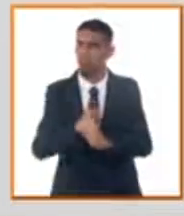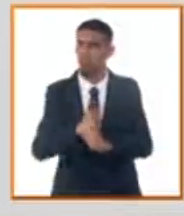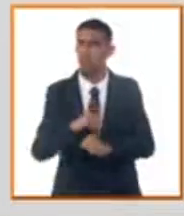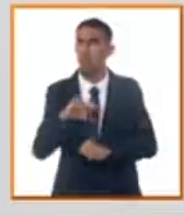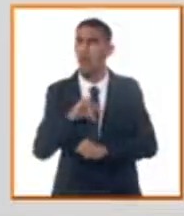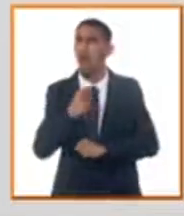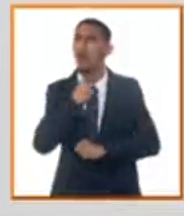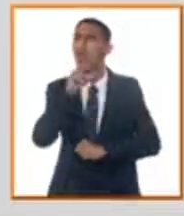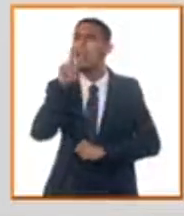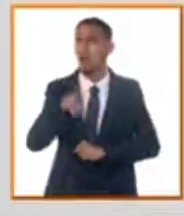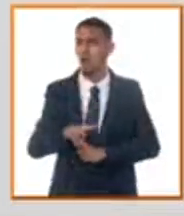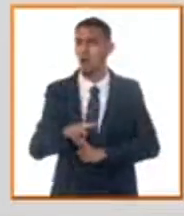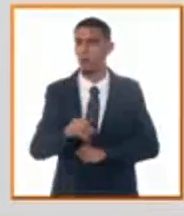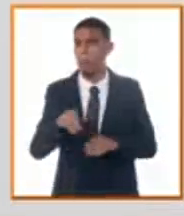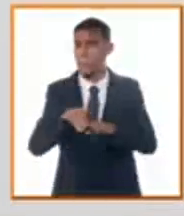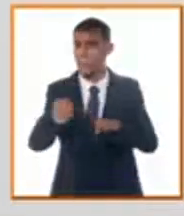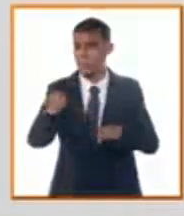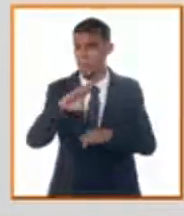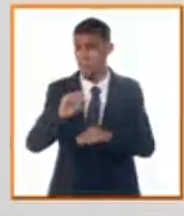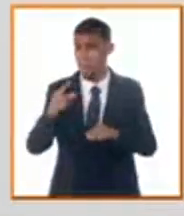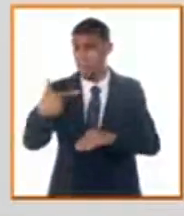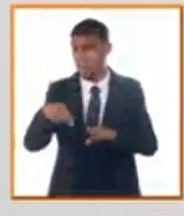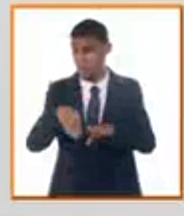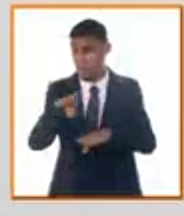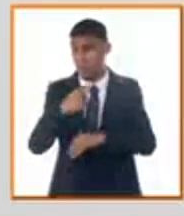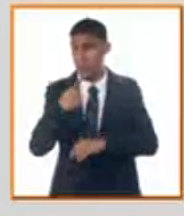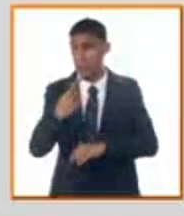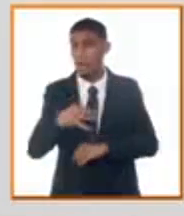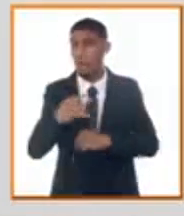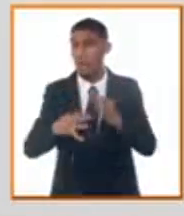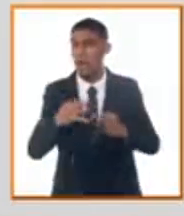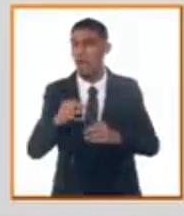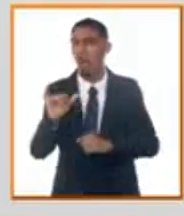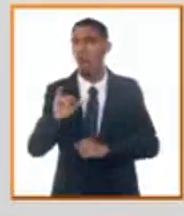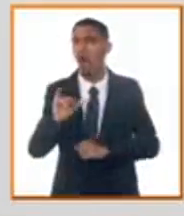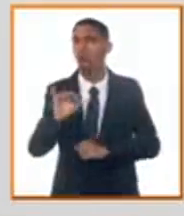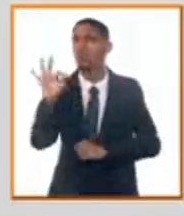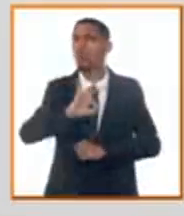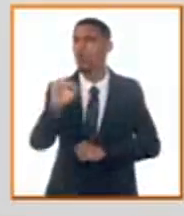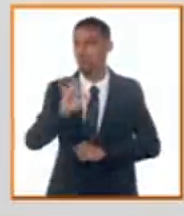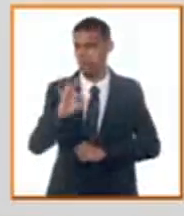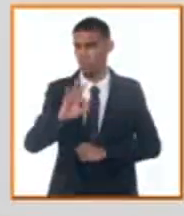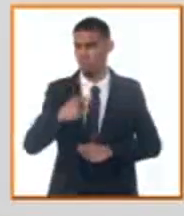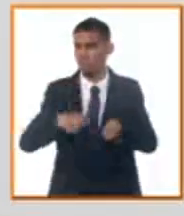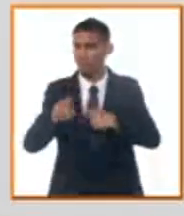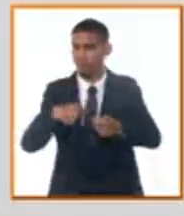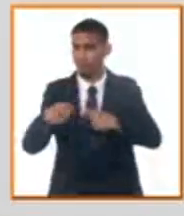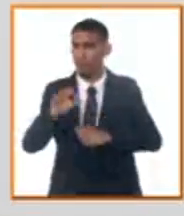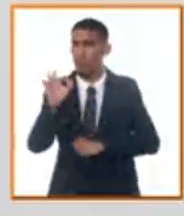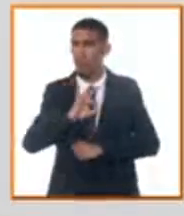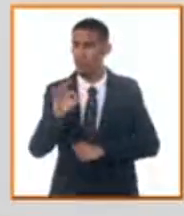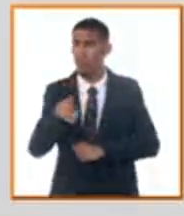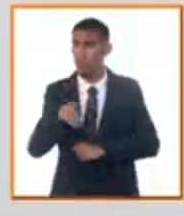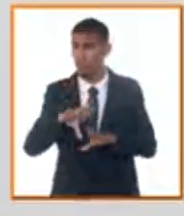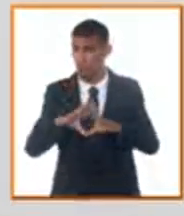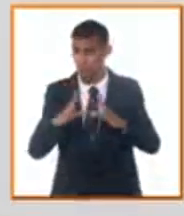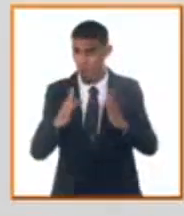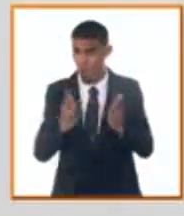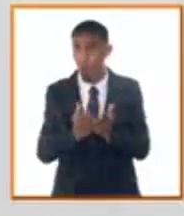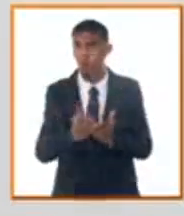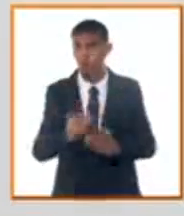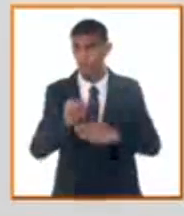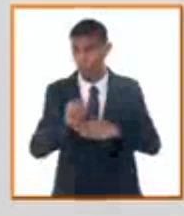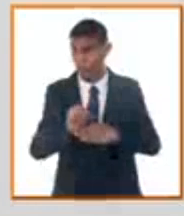que se mida, como planteaba la viceministra, que daba los datos de qué por ciento de la comercialización de bienes en el